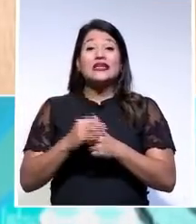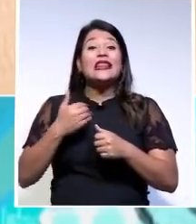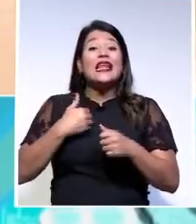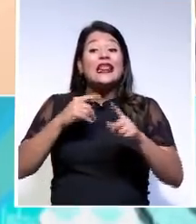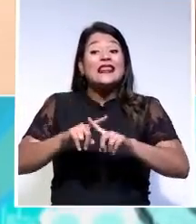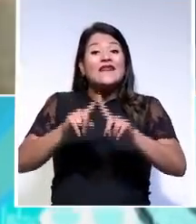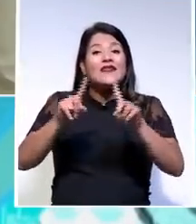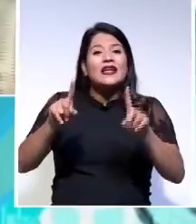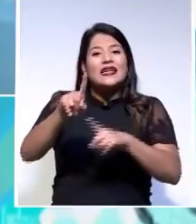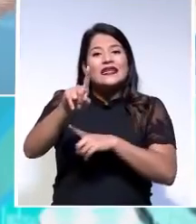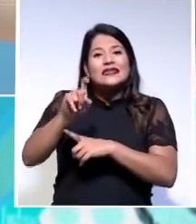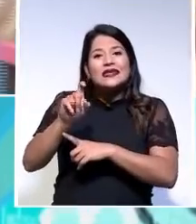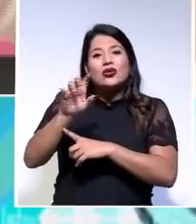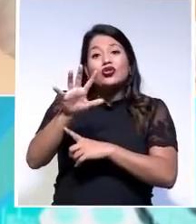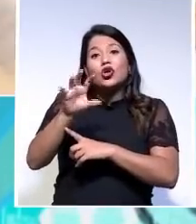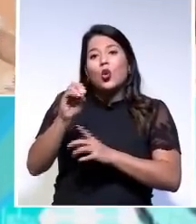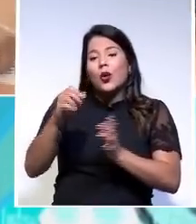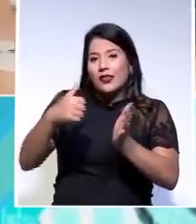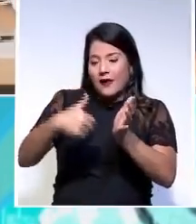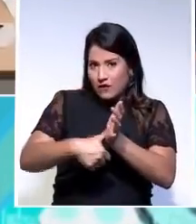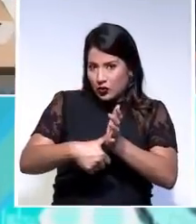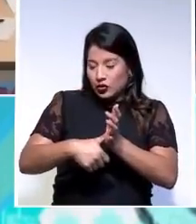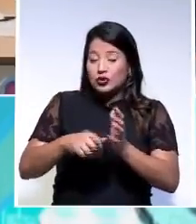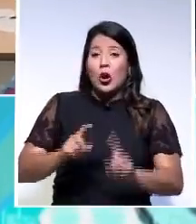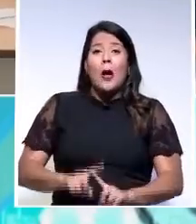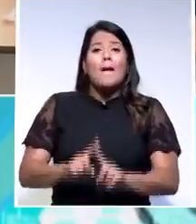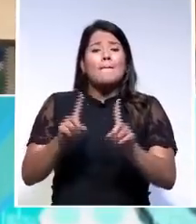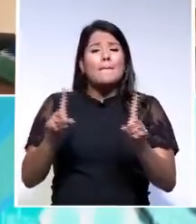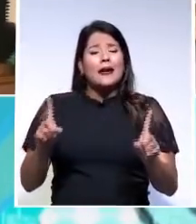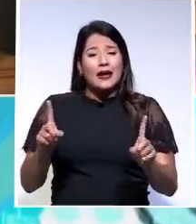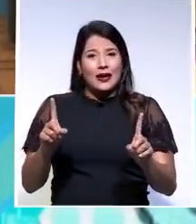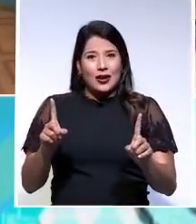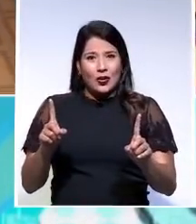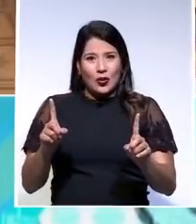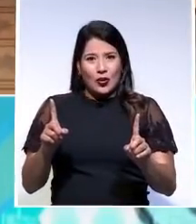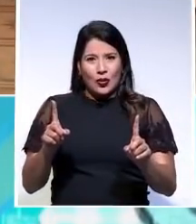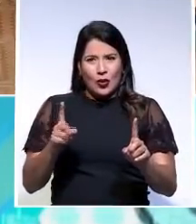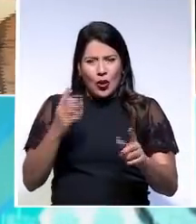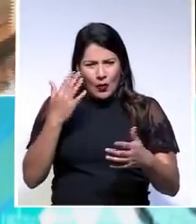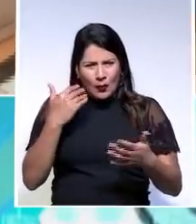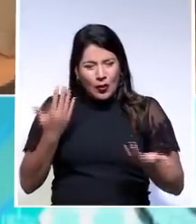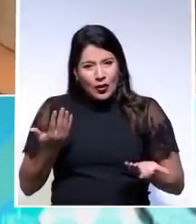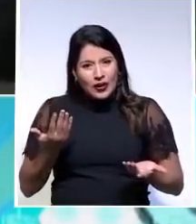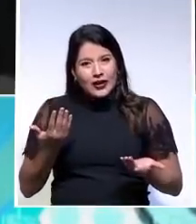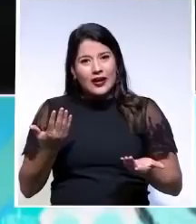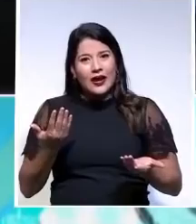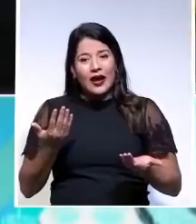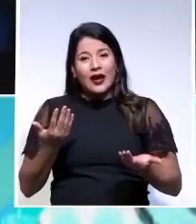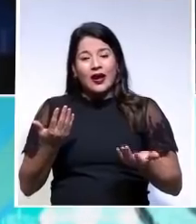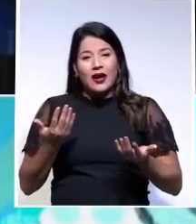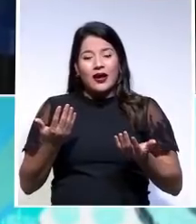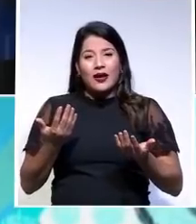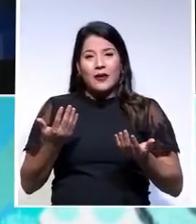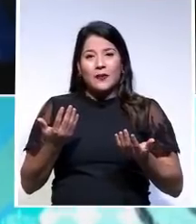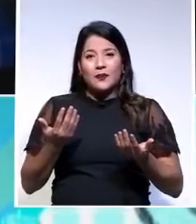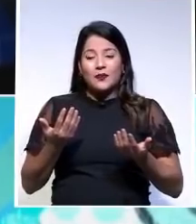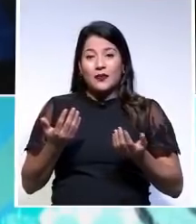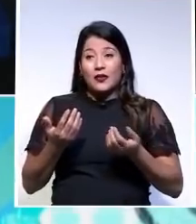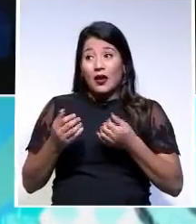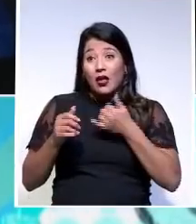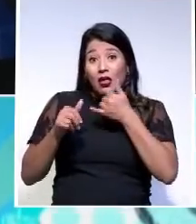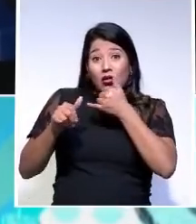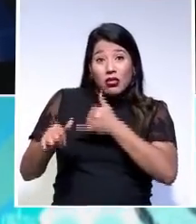¿qué es lo que también está haciendo que estas impugnaciones pues tengan la